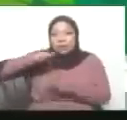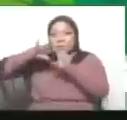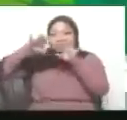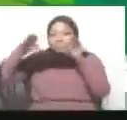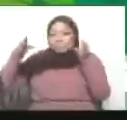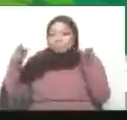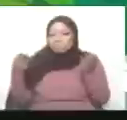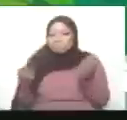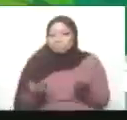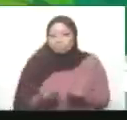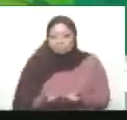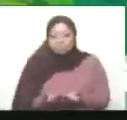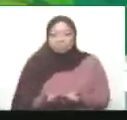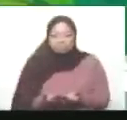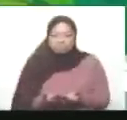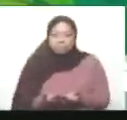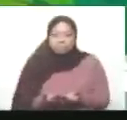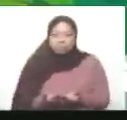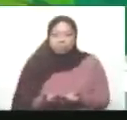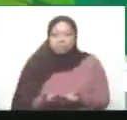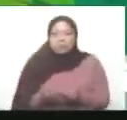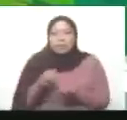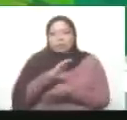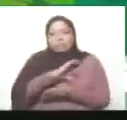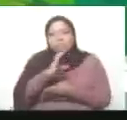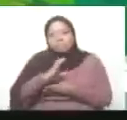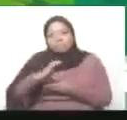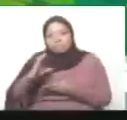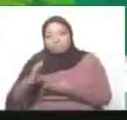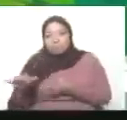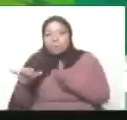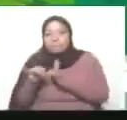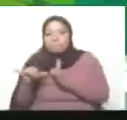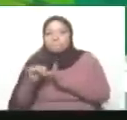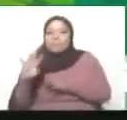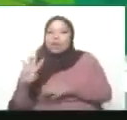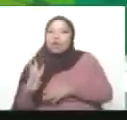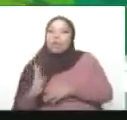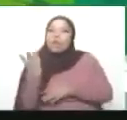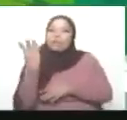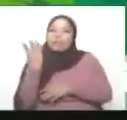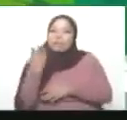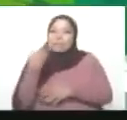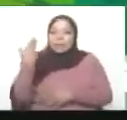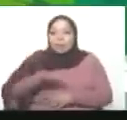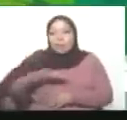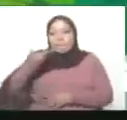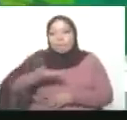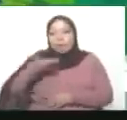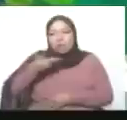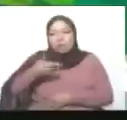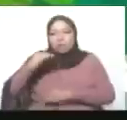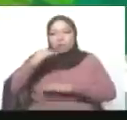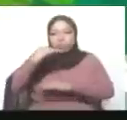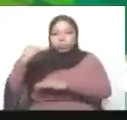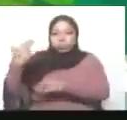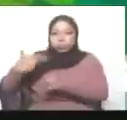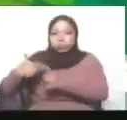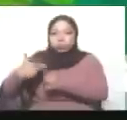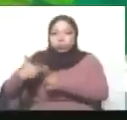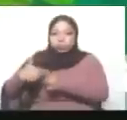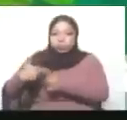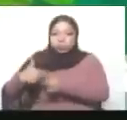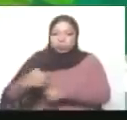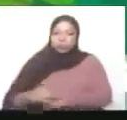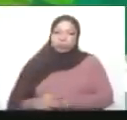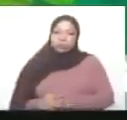tierra y en la faja caribeña venezolana está la cuarta reserva gasífera más grande del planeta